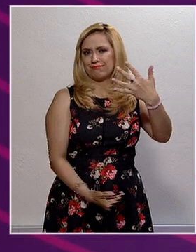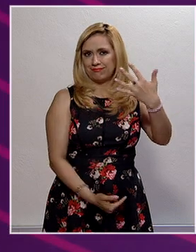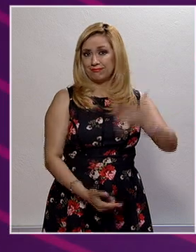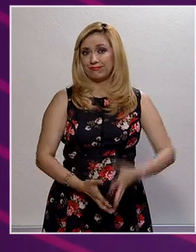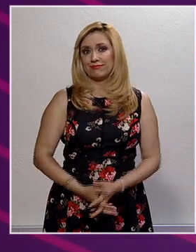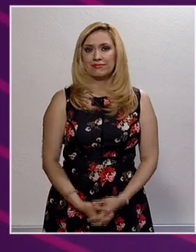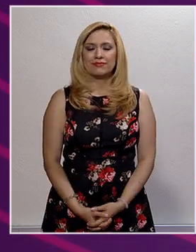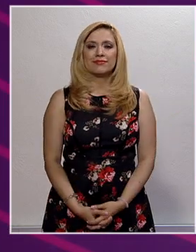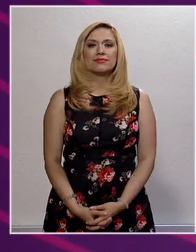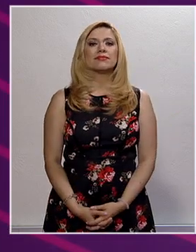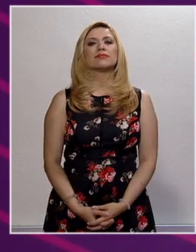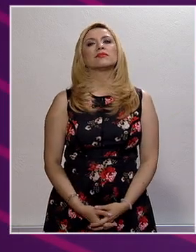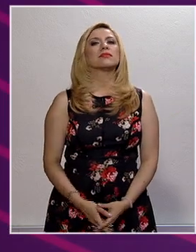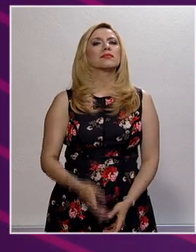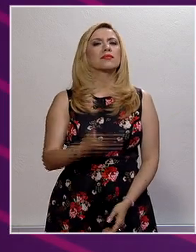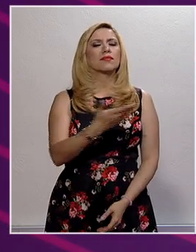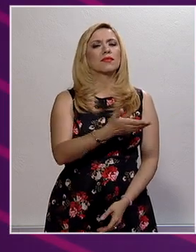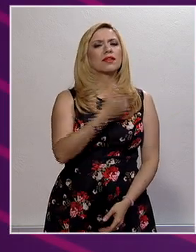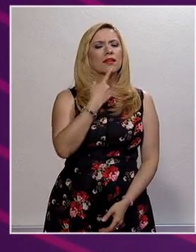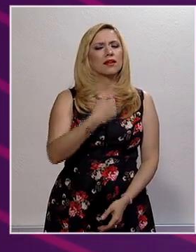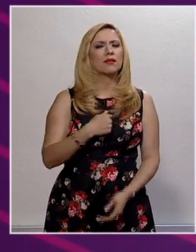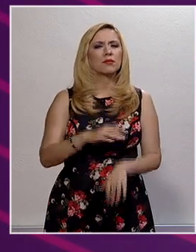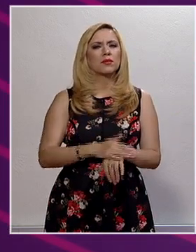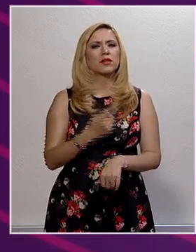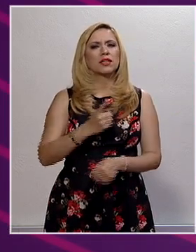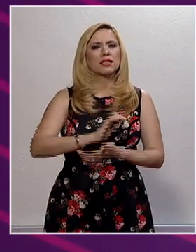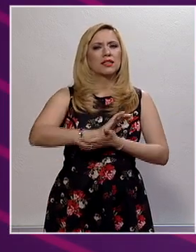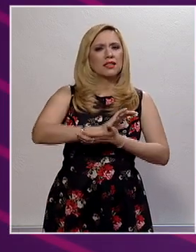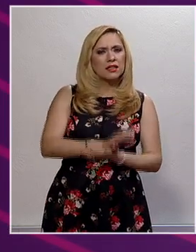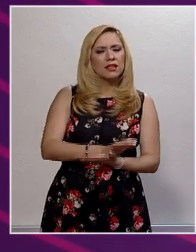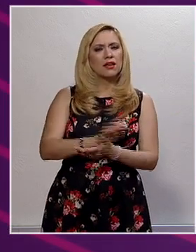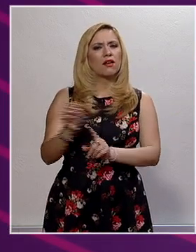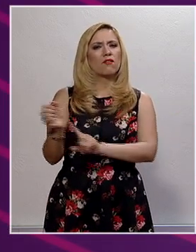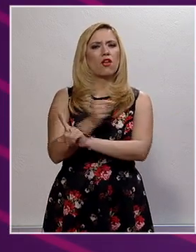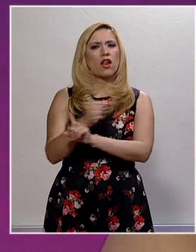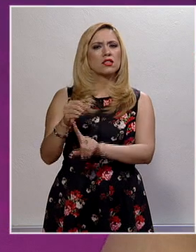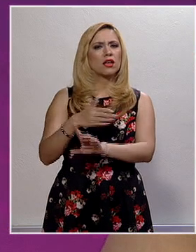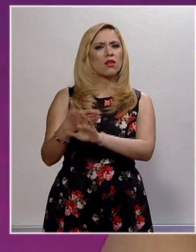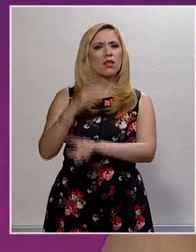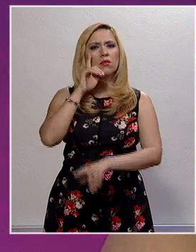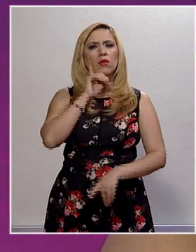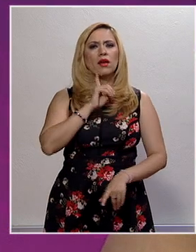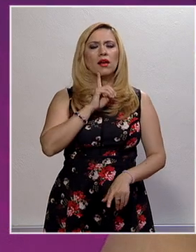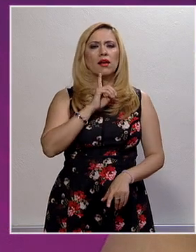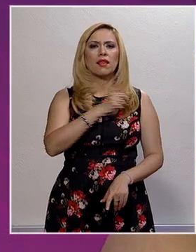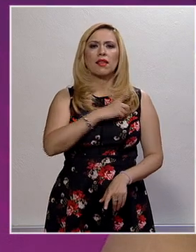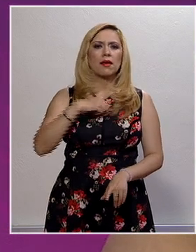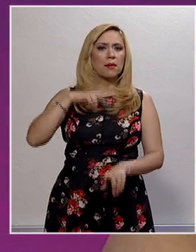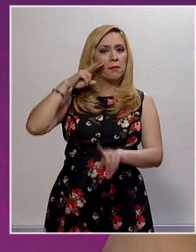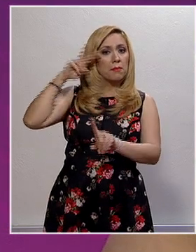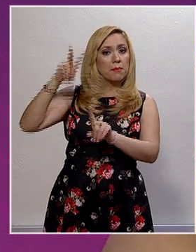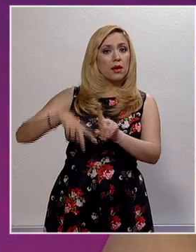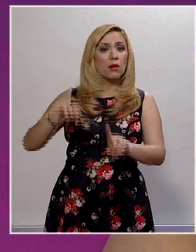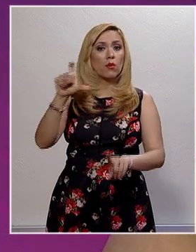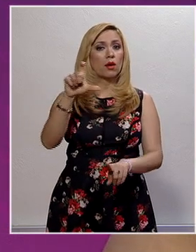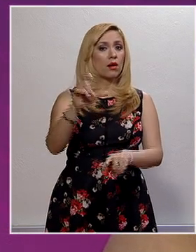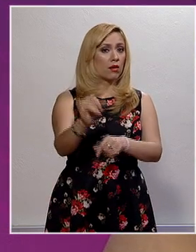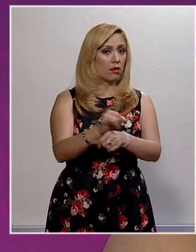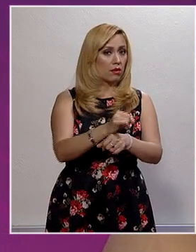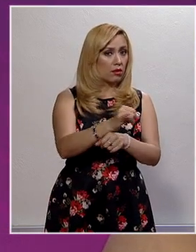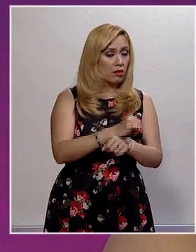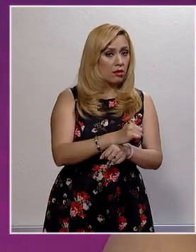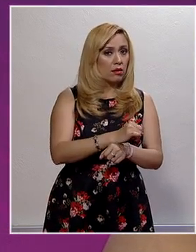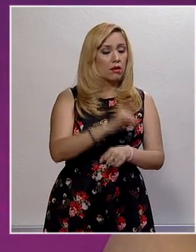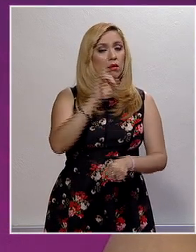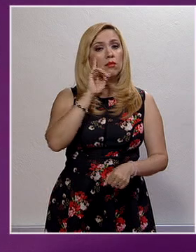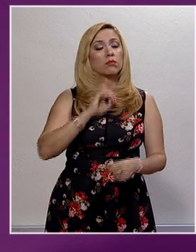clasificaciones. Muy bien. Julie, ¿por qué la discriminación y violencia contra la mujer es importante tomarla en cuenta cuando se lleva a cabo la investigación de